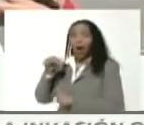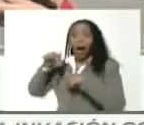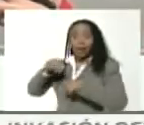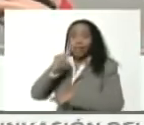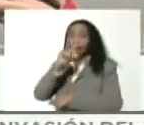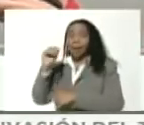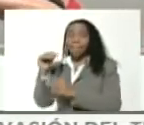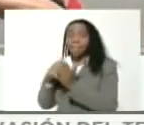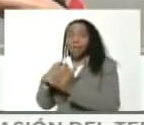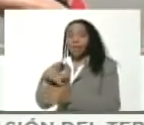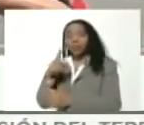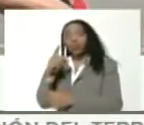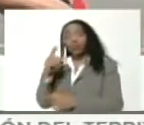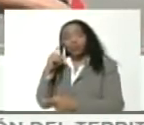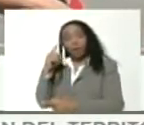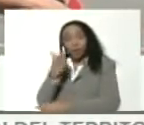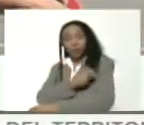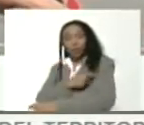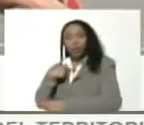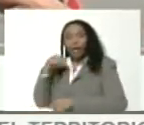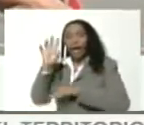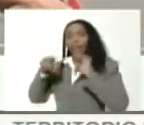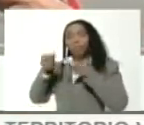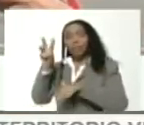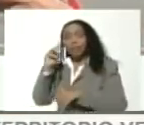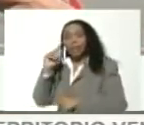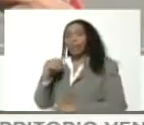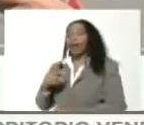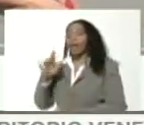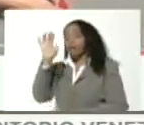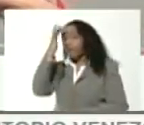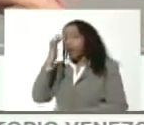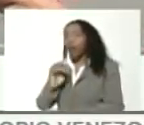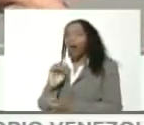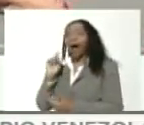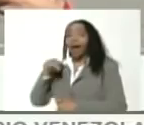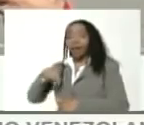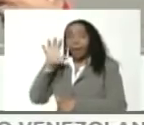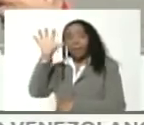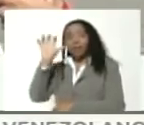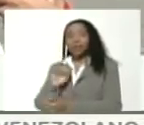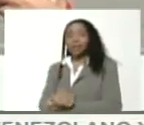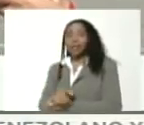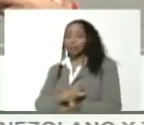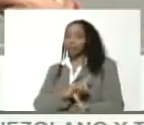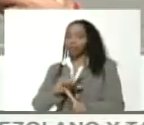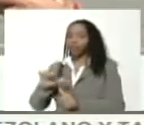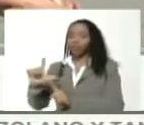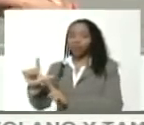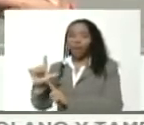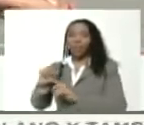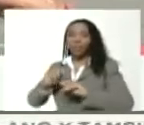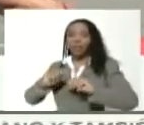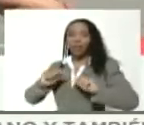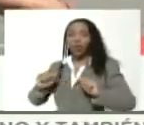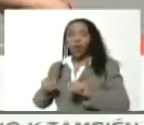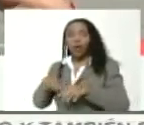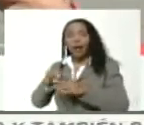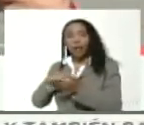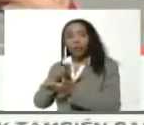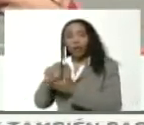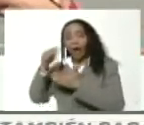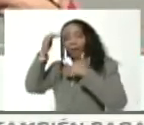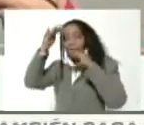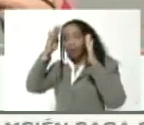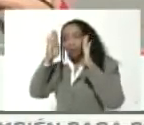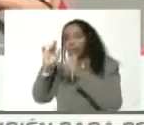100.000 dosis de vacunas que llegaron el 13 de febrero al país ya están en todo el territorio nacional atendiendo